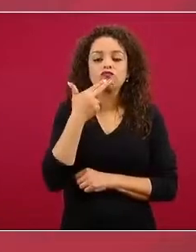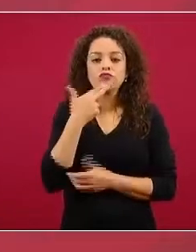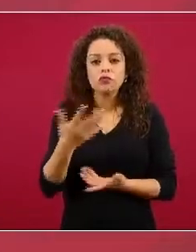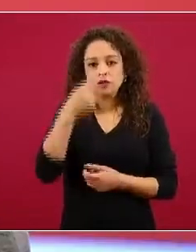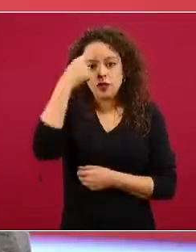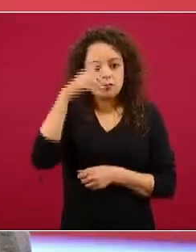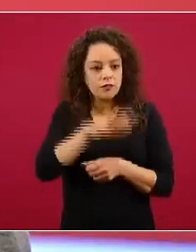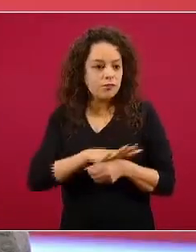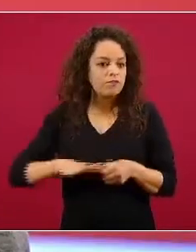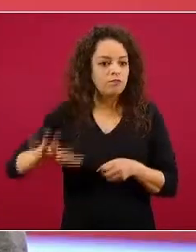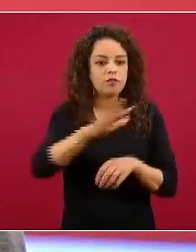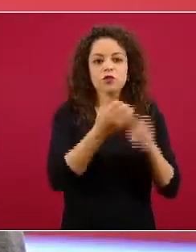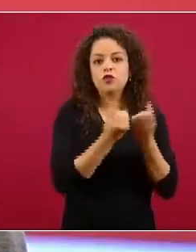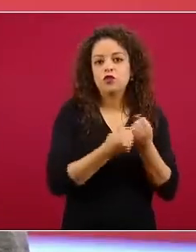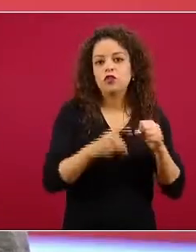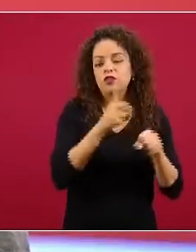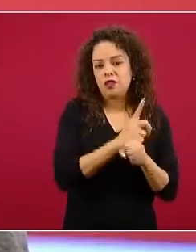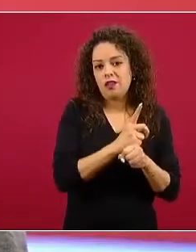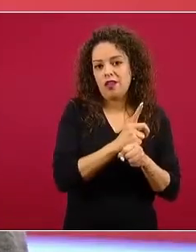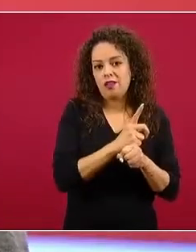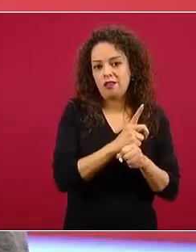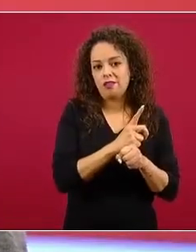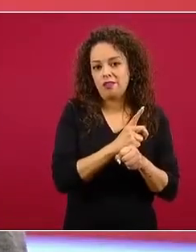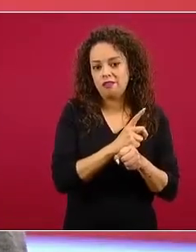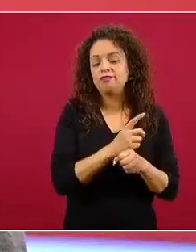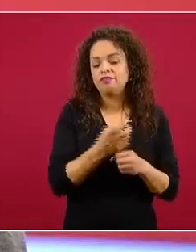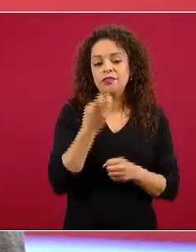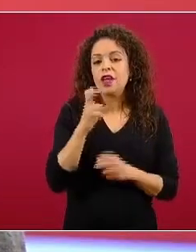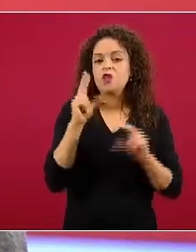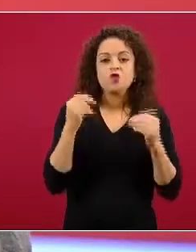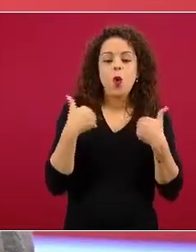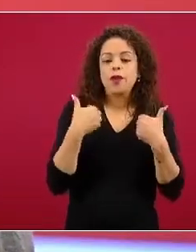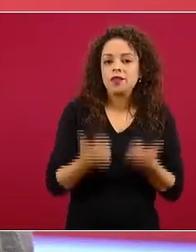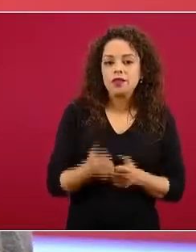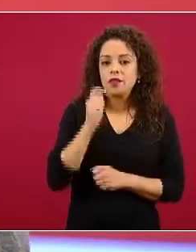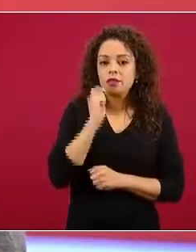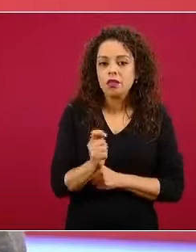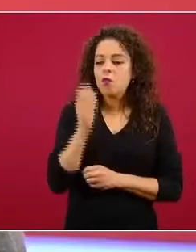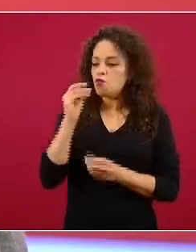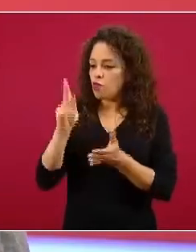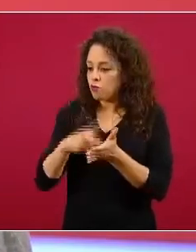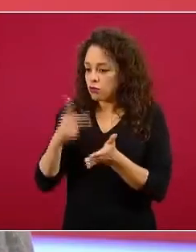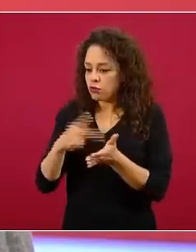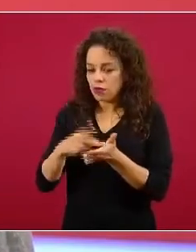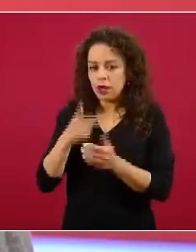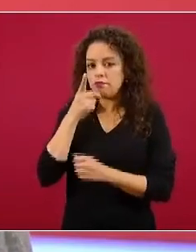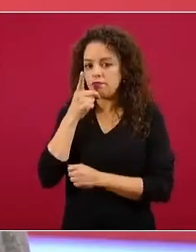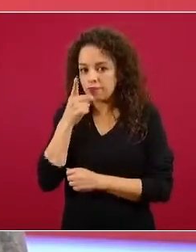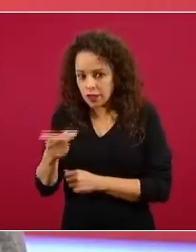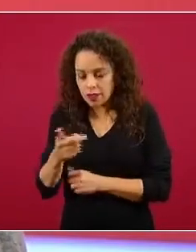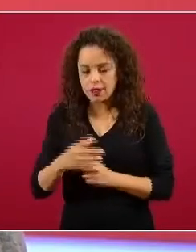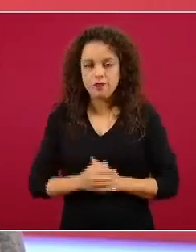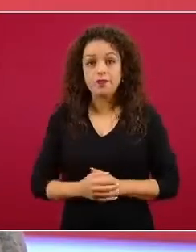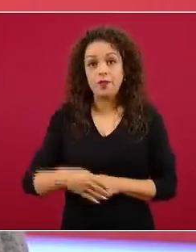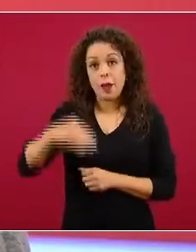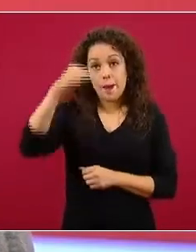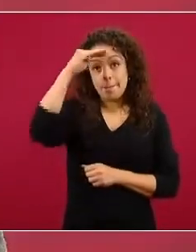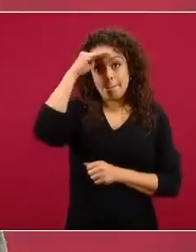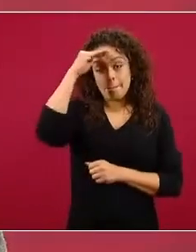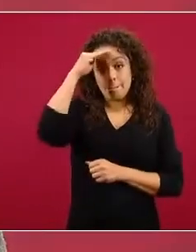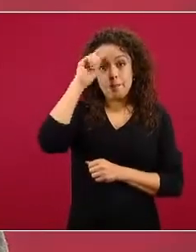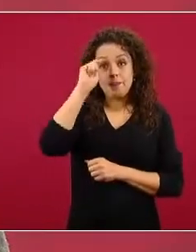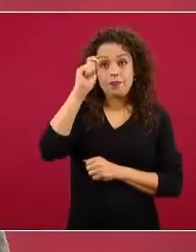sociedad, no ha visto este fenómeno que hemos hablado muchas veces. Las predicciones